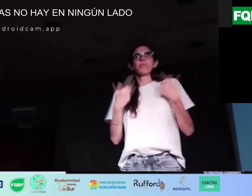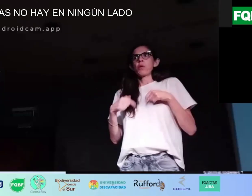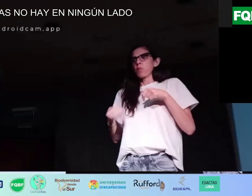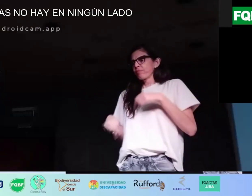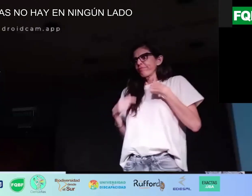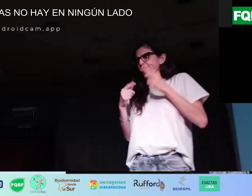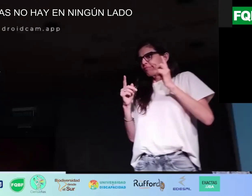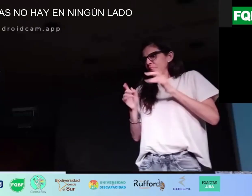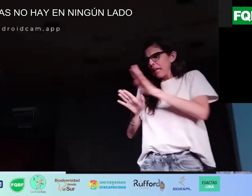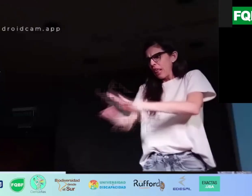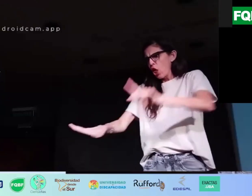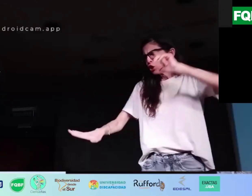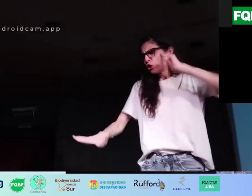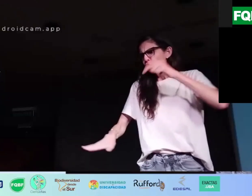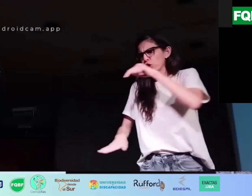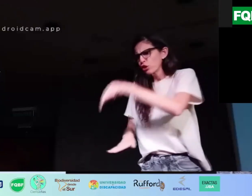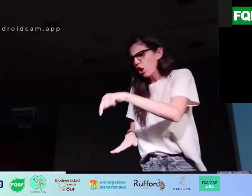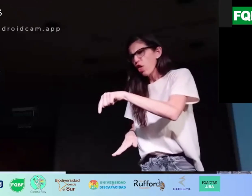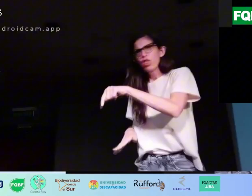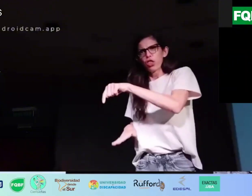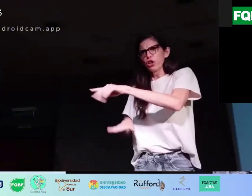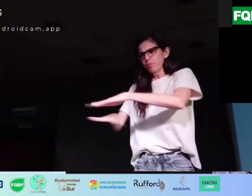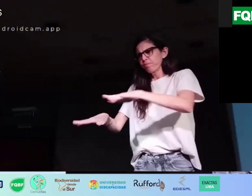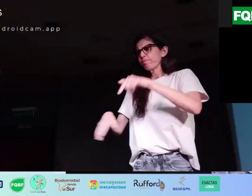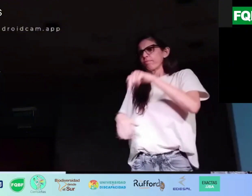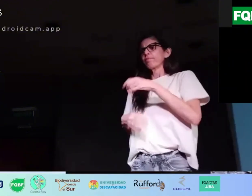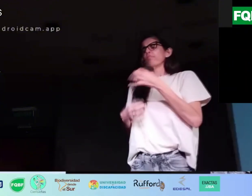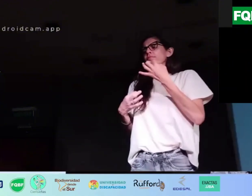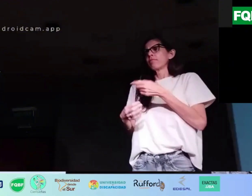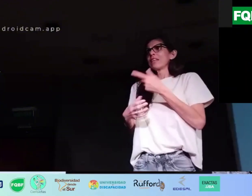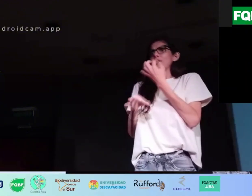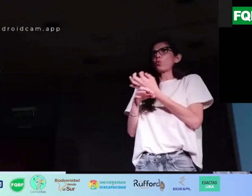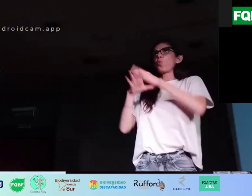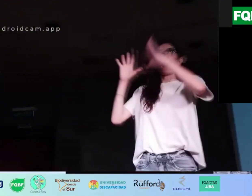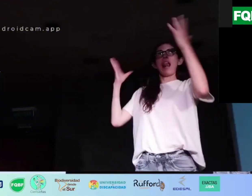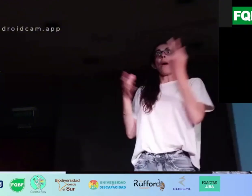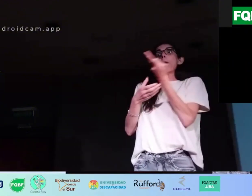en ningún lado. Y los niños sordos